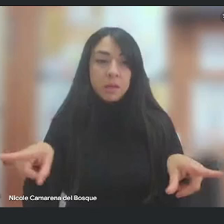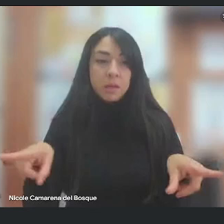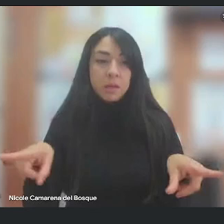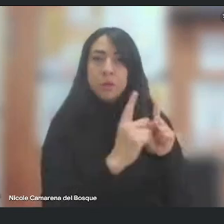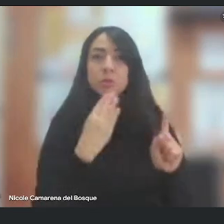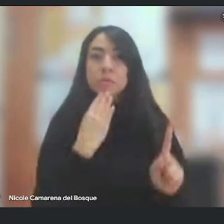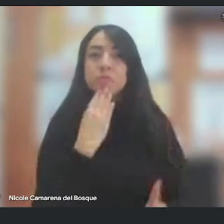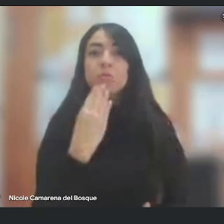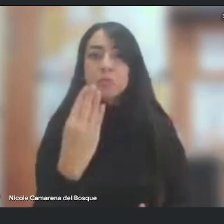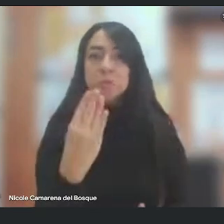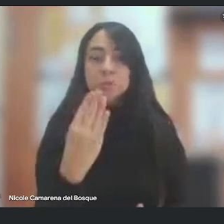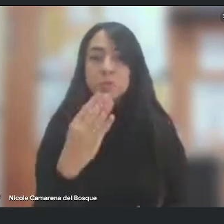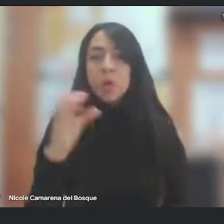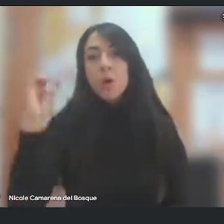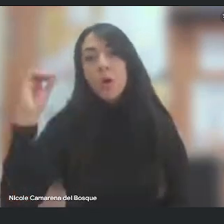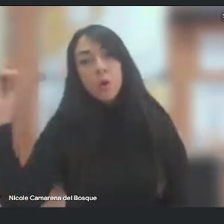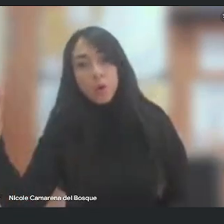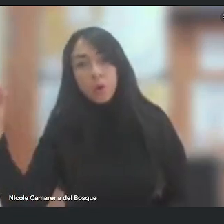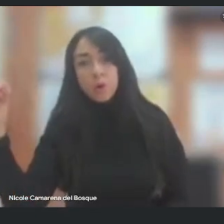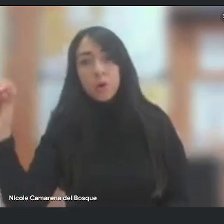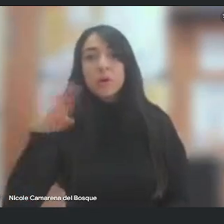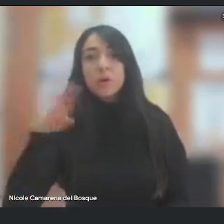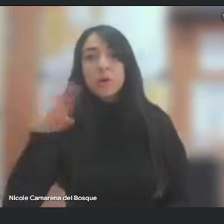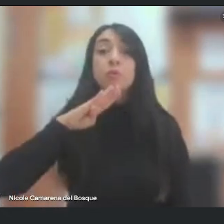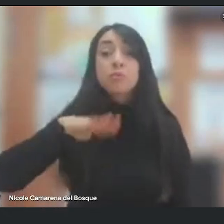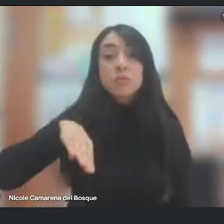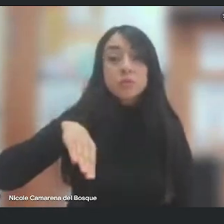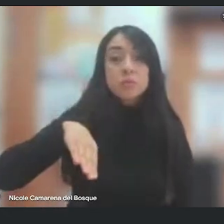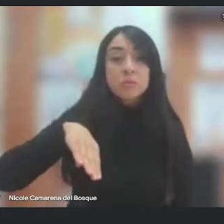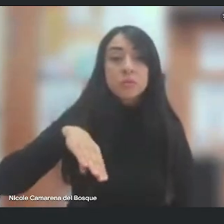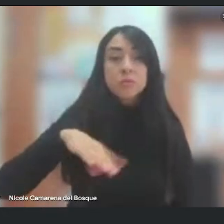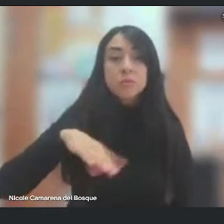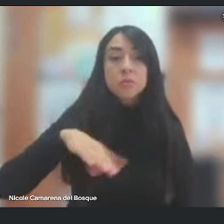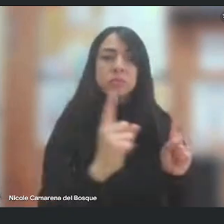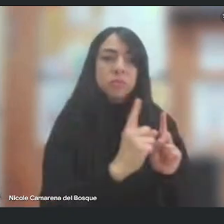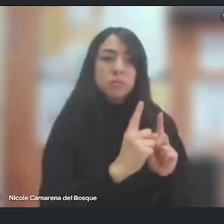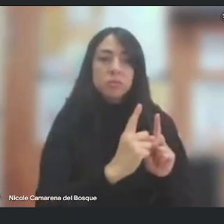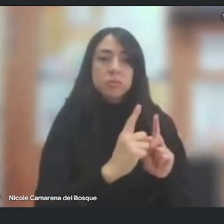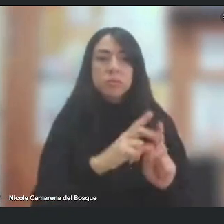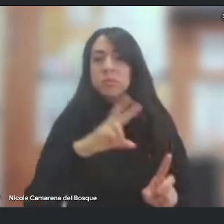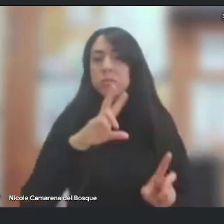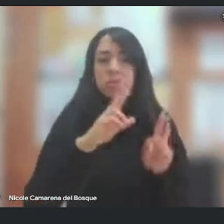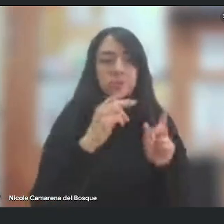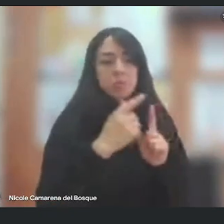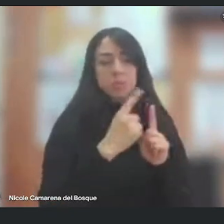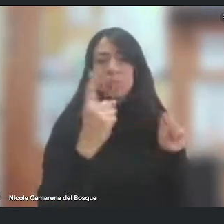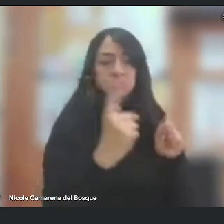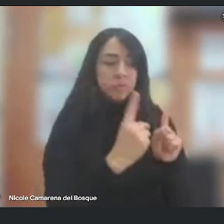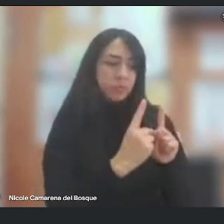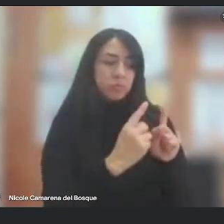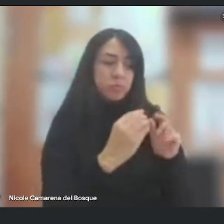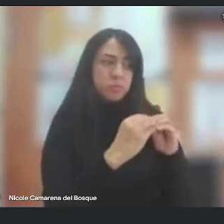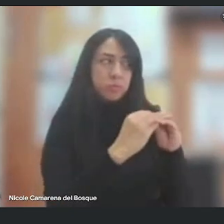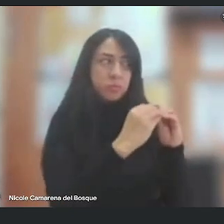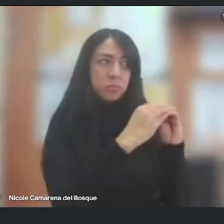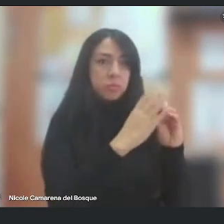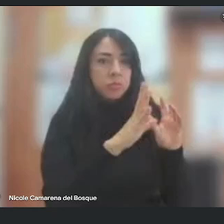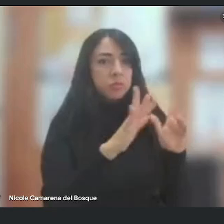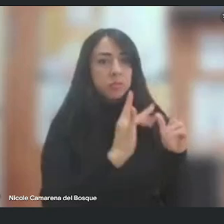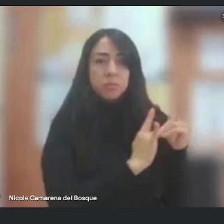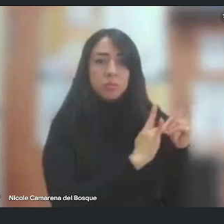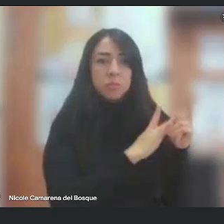afectivas se pueden hacer en público y cuáles corresponden a un ámbito privado e íntimo. Por ejemplo, si hay